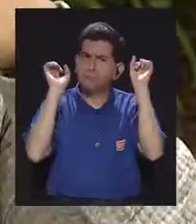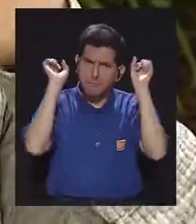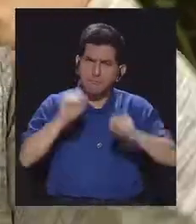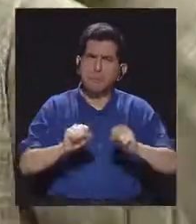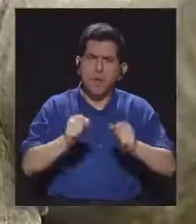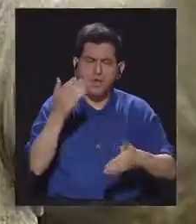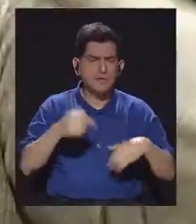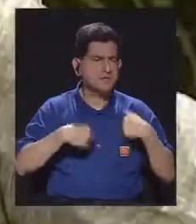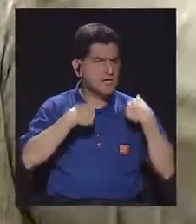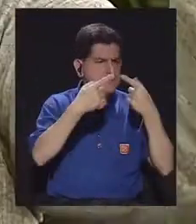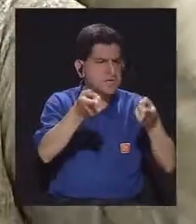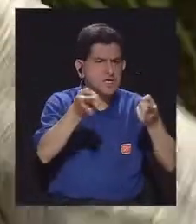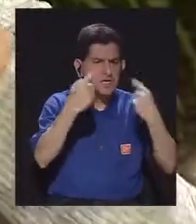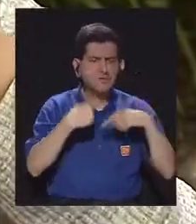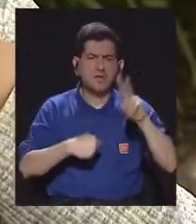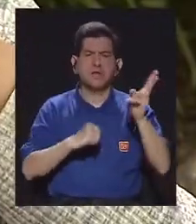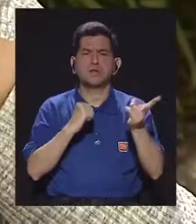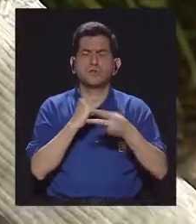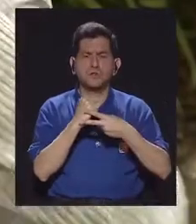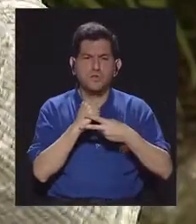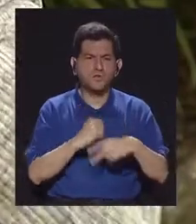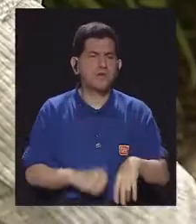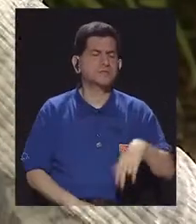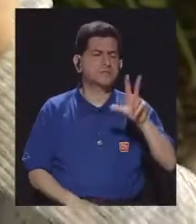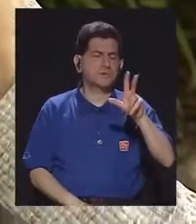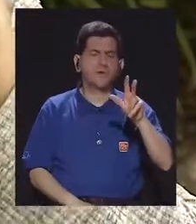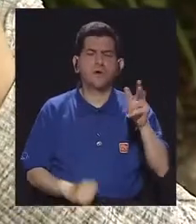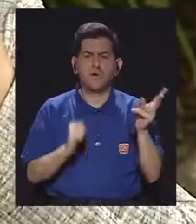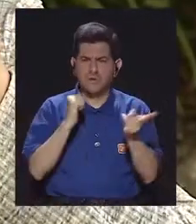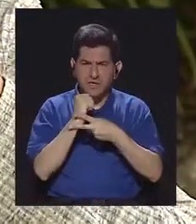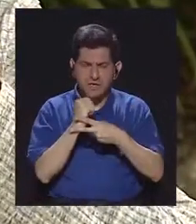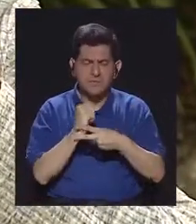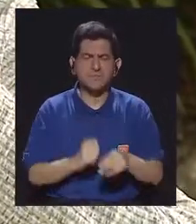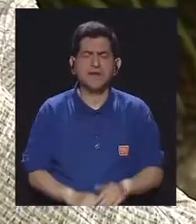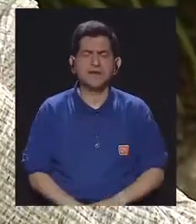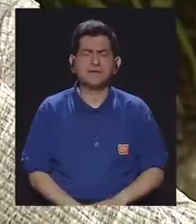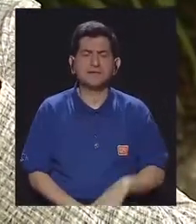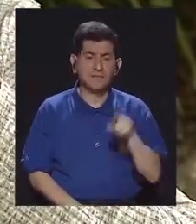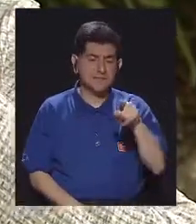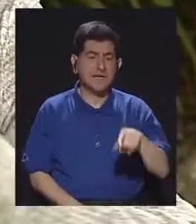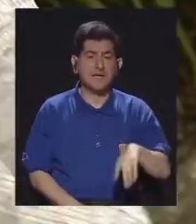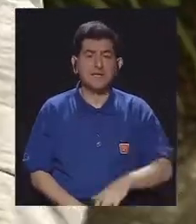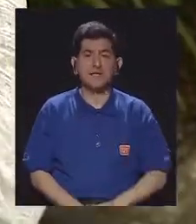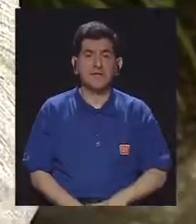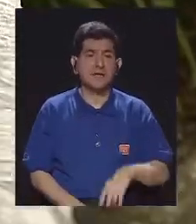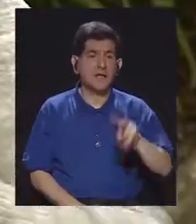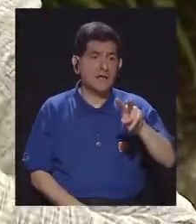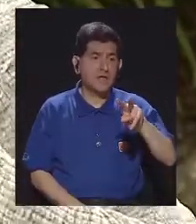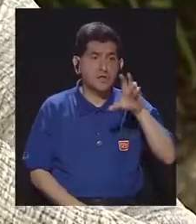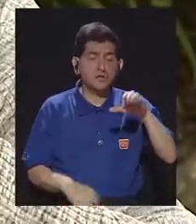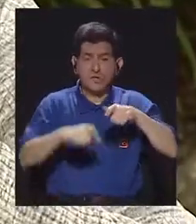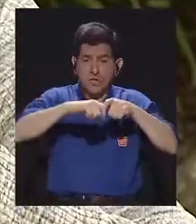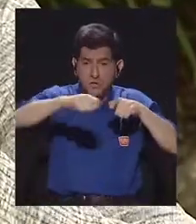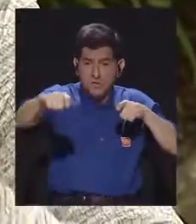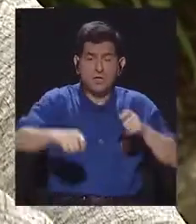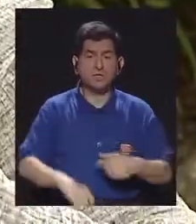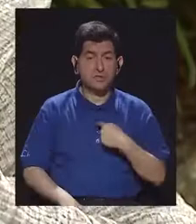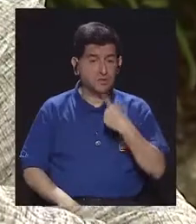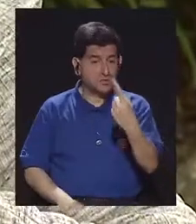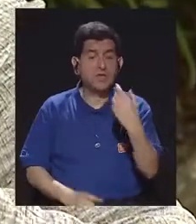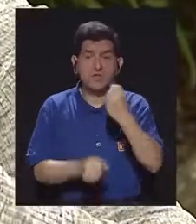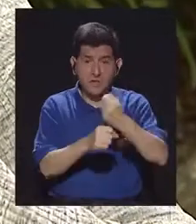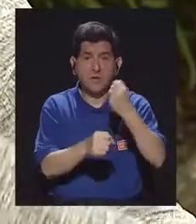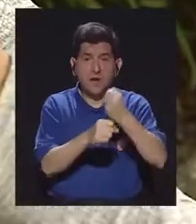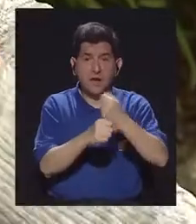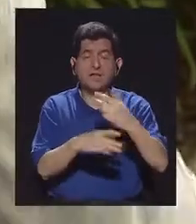ser en ir y venir dos o tres veces, 100, 200 metros. En serio que no está pegado al día. Ahí mismo en el trabajo, sí. Te lo digo